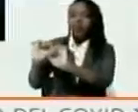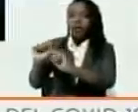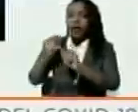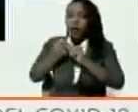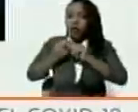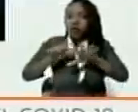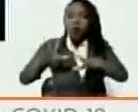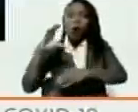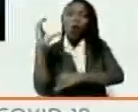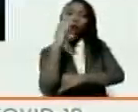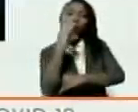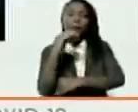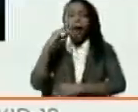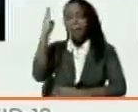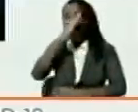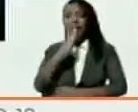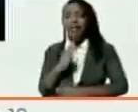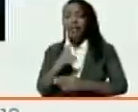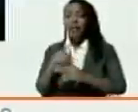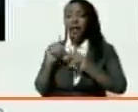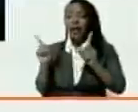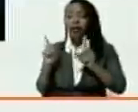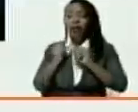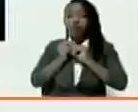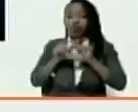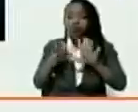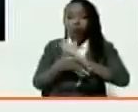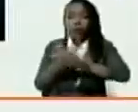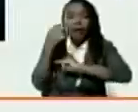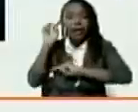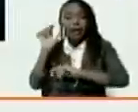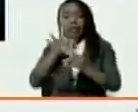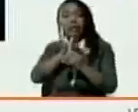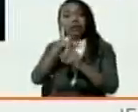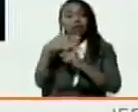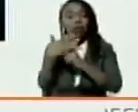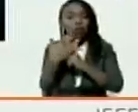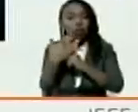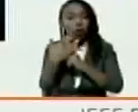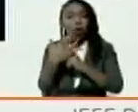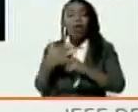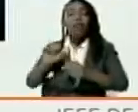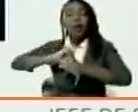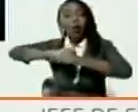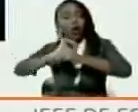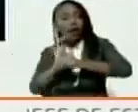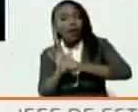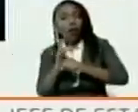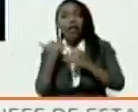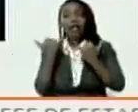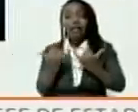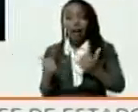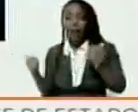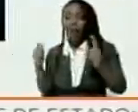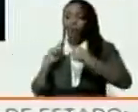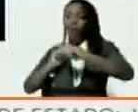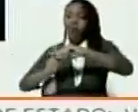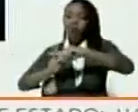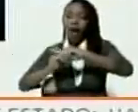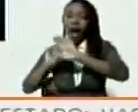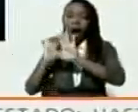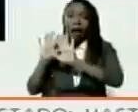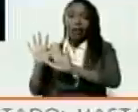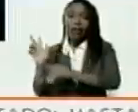desde Colombia y desde Brasil esta situación del coronavirus que ya ha aparecido